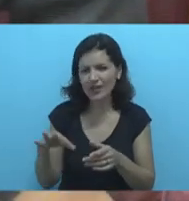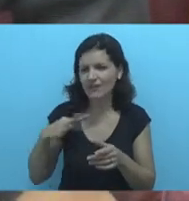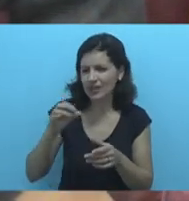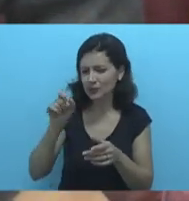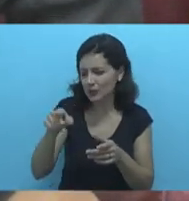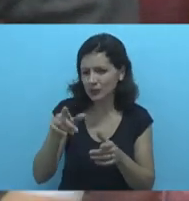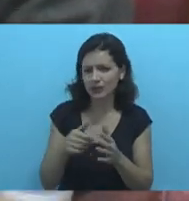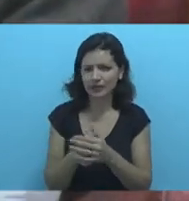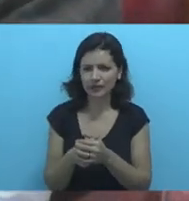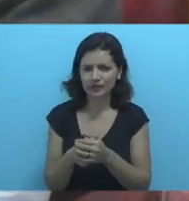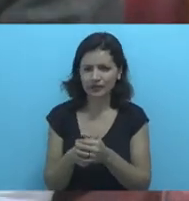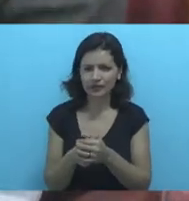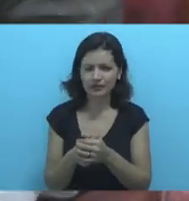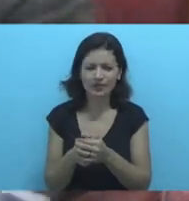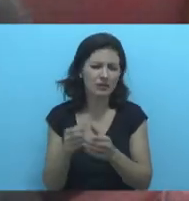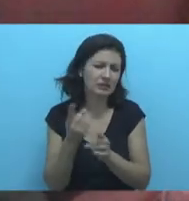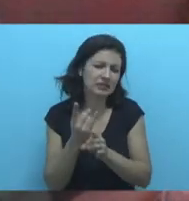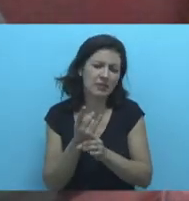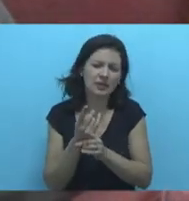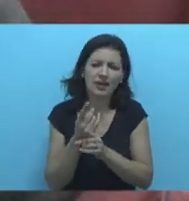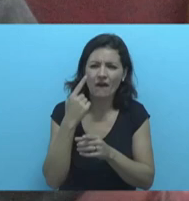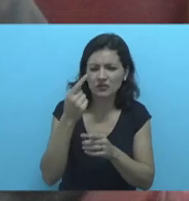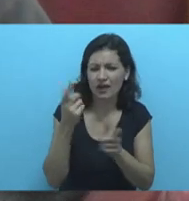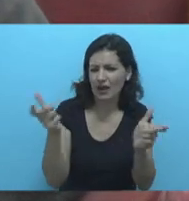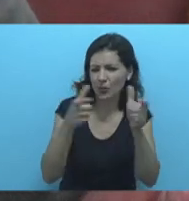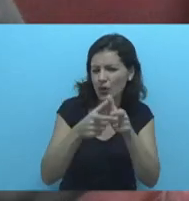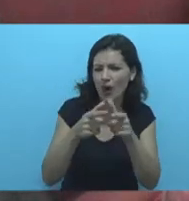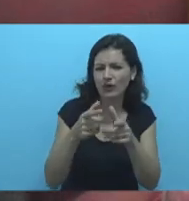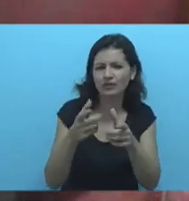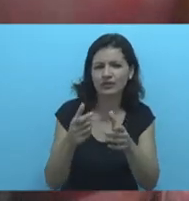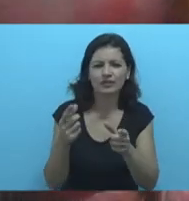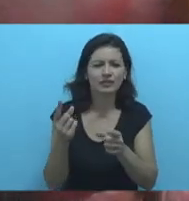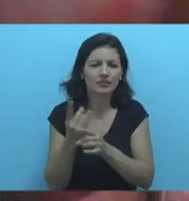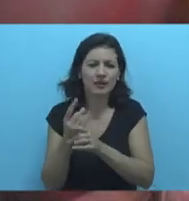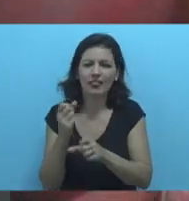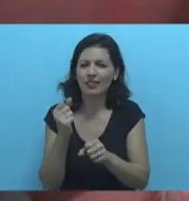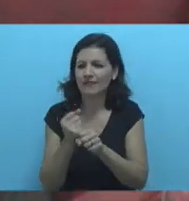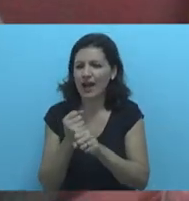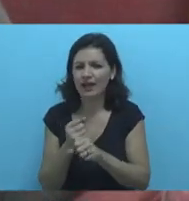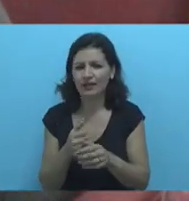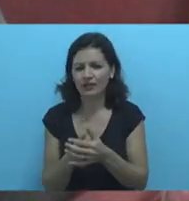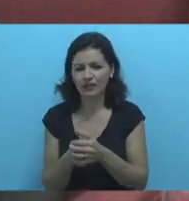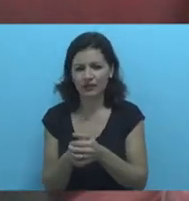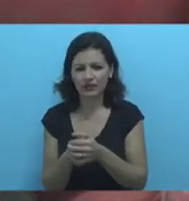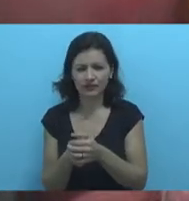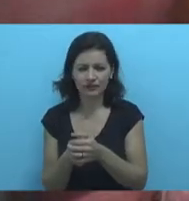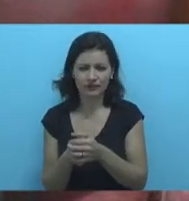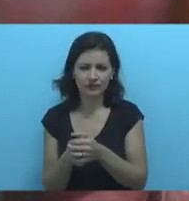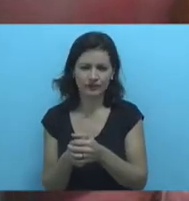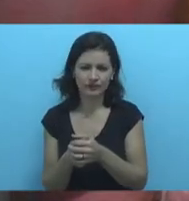Recuerdo siempre a él en reuniones dentro de la conducción del Frente, pero él siempre por ahí hablaba más con Pablo Hapkin, a